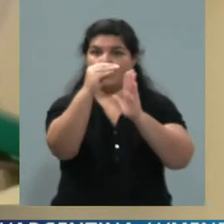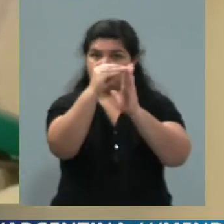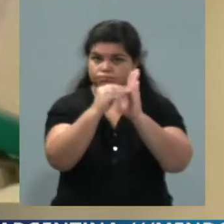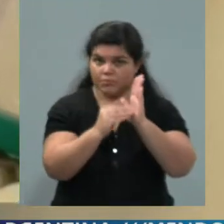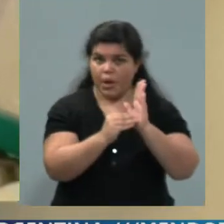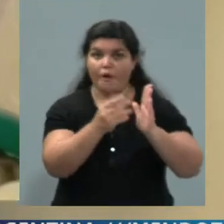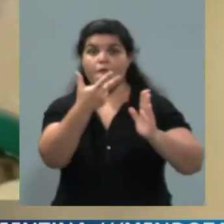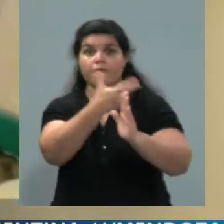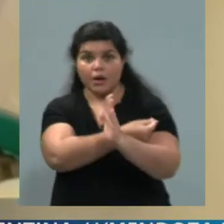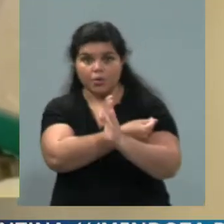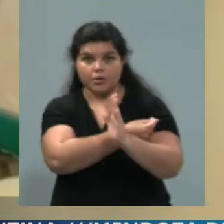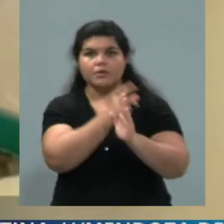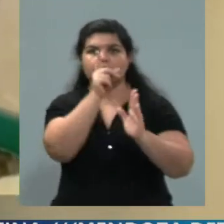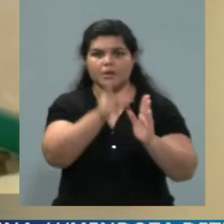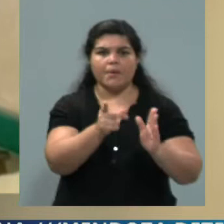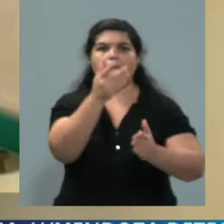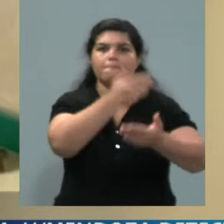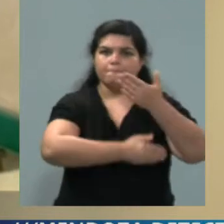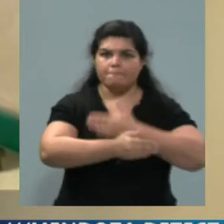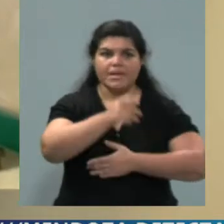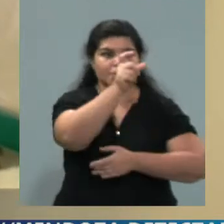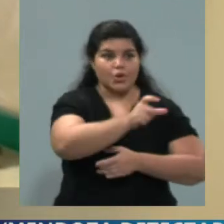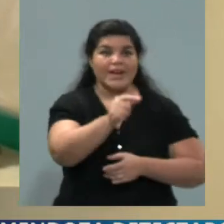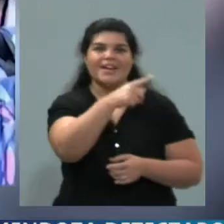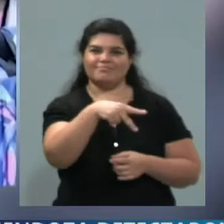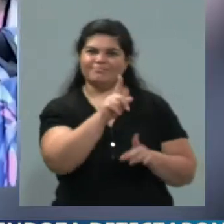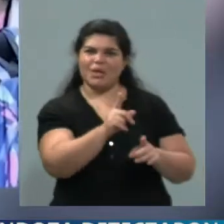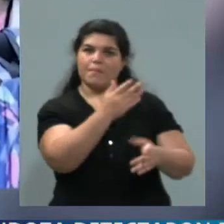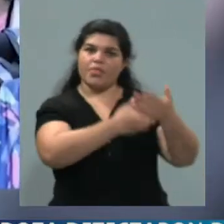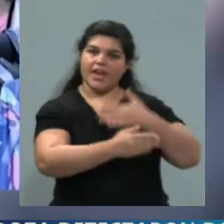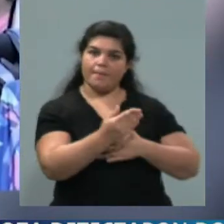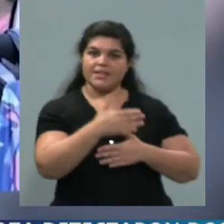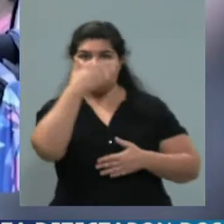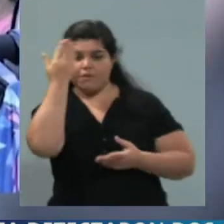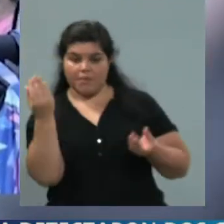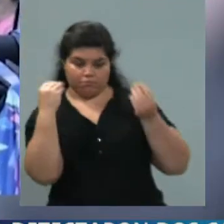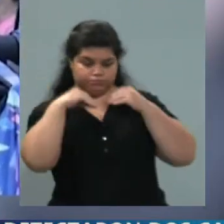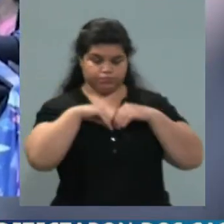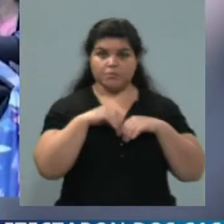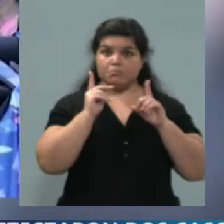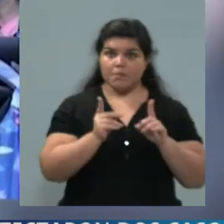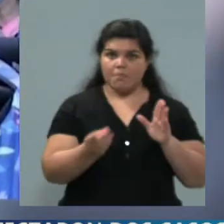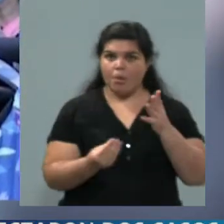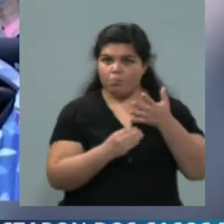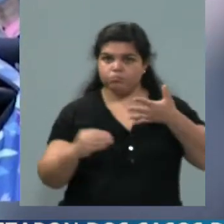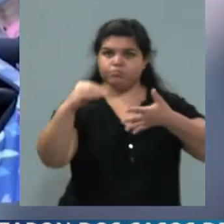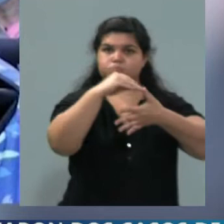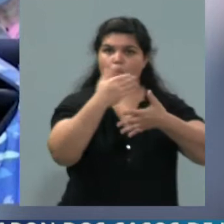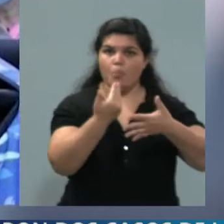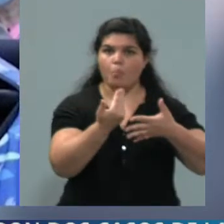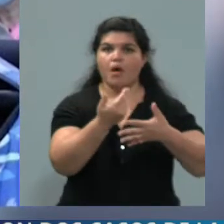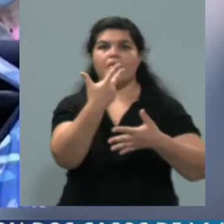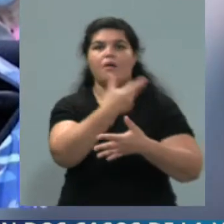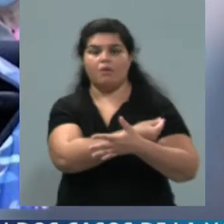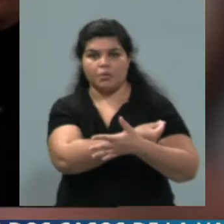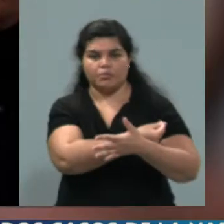con discapacidad que presentan justamente estas características, que forman parte del grupo de riesgo frente, bueno, ya